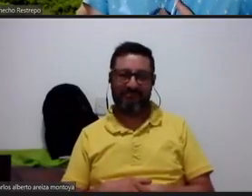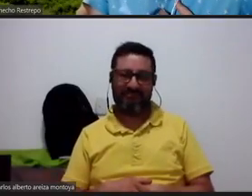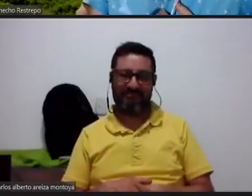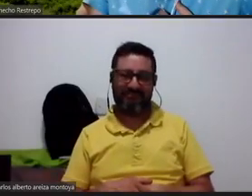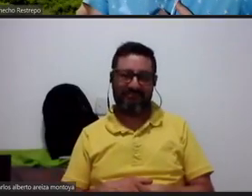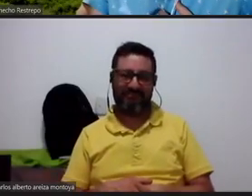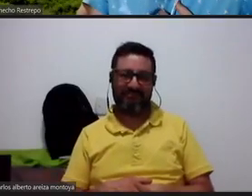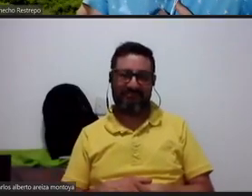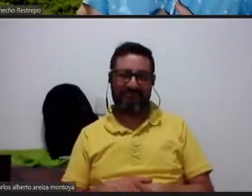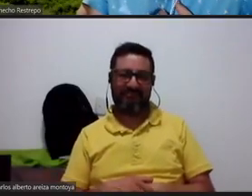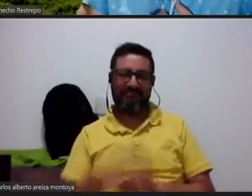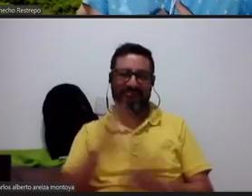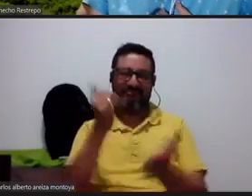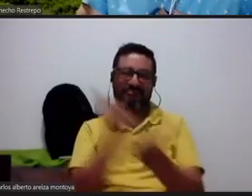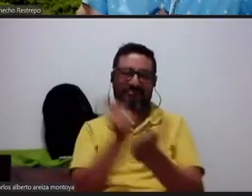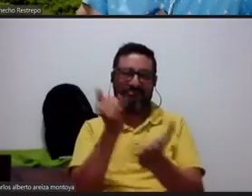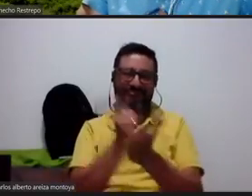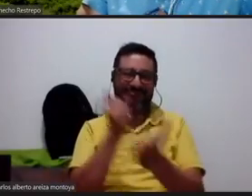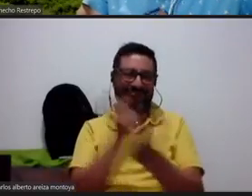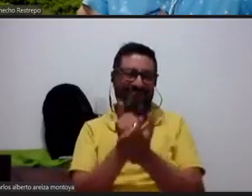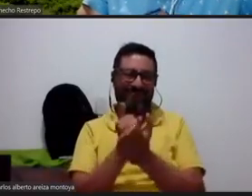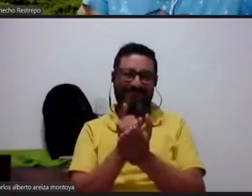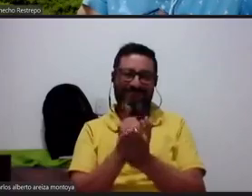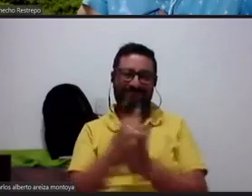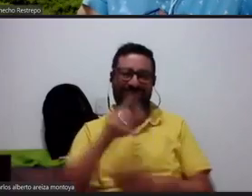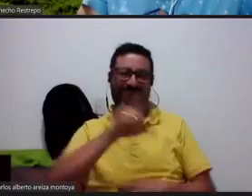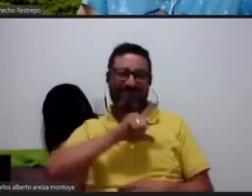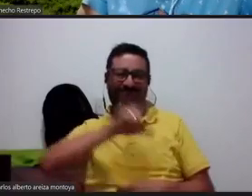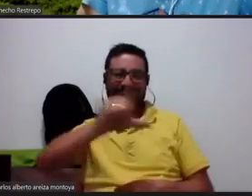los dirigentes deportivos. Es que no tenemos.